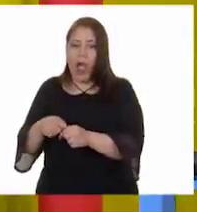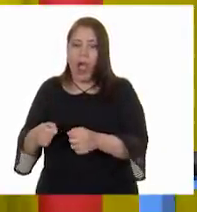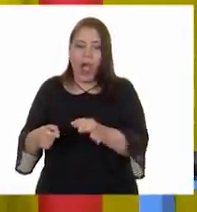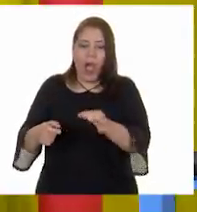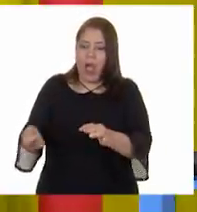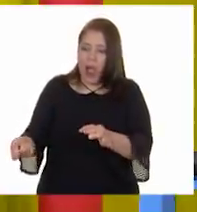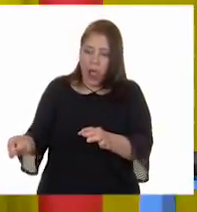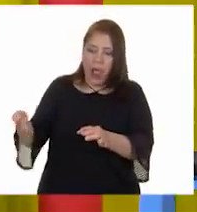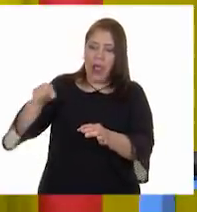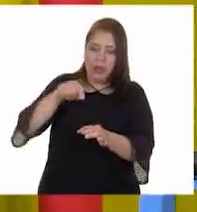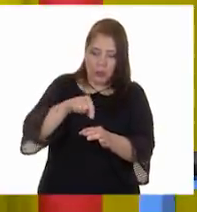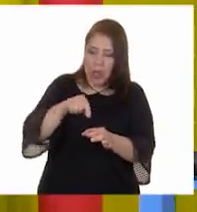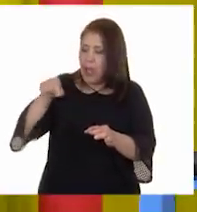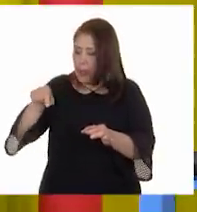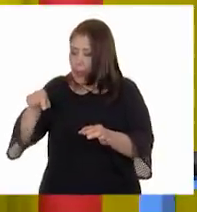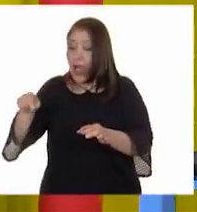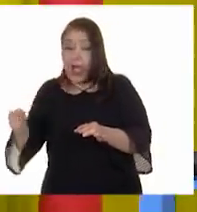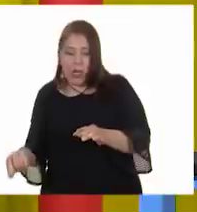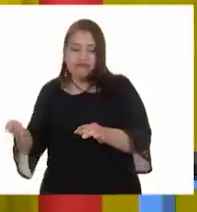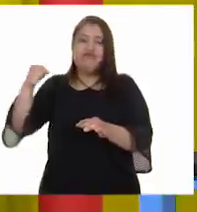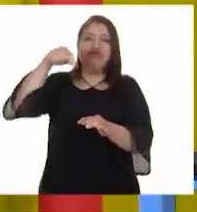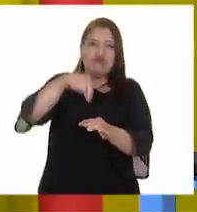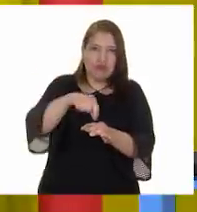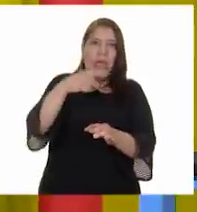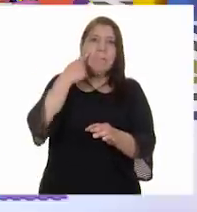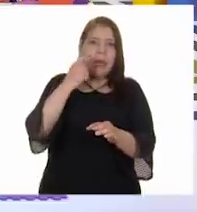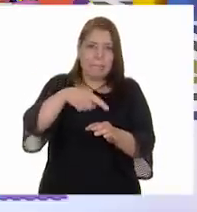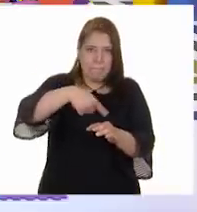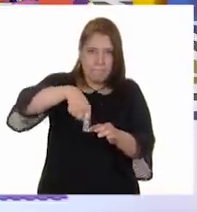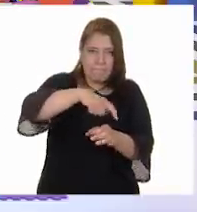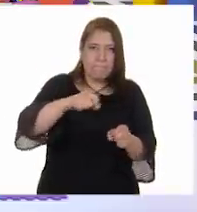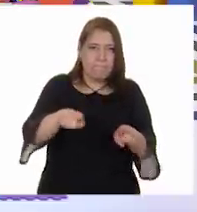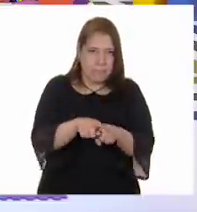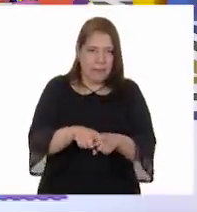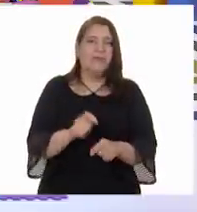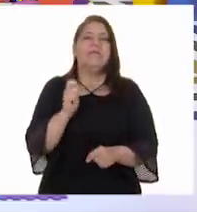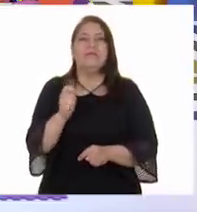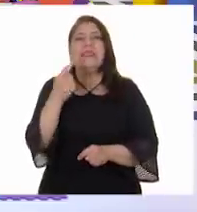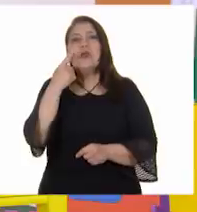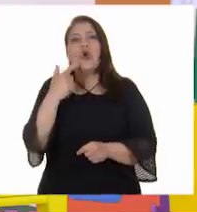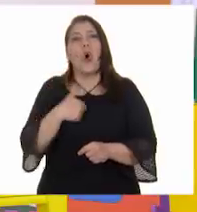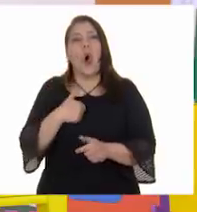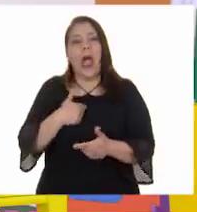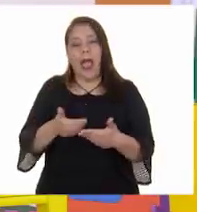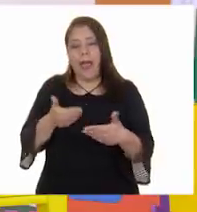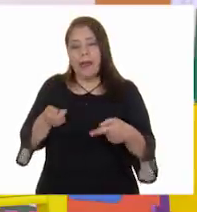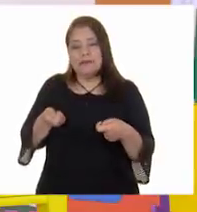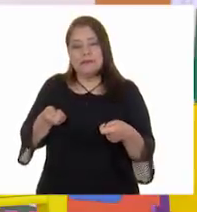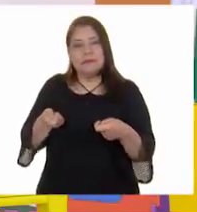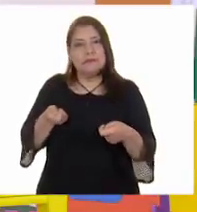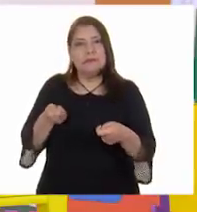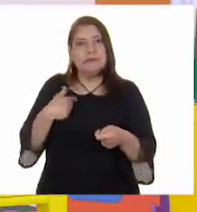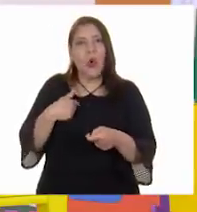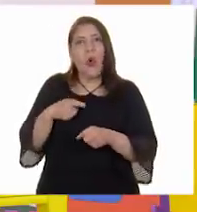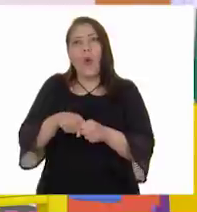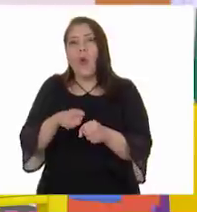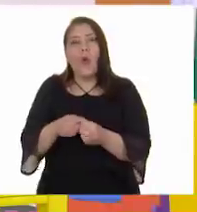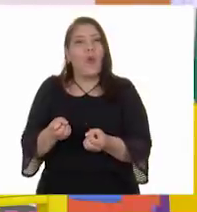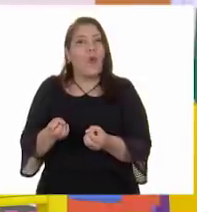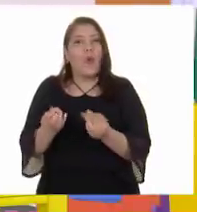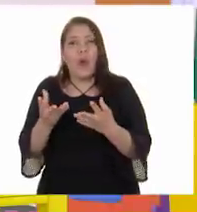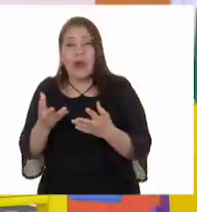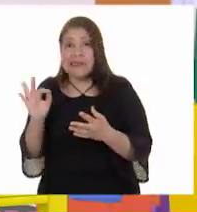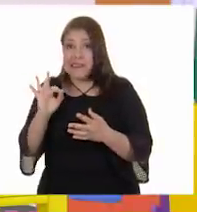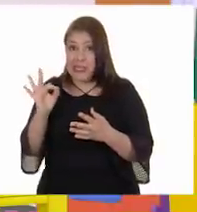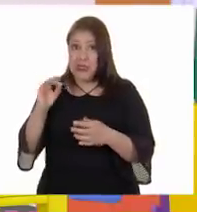agua que pusimos en el platito, en el recipiente, en el godete. Lo que estoy haciendo es controlar la cantidad de color con la que voy a trabajar. Mientras